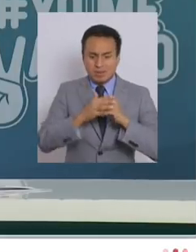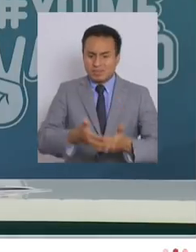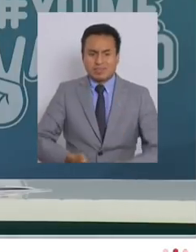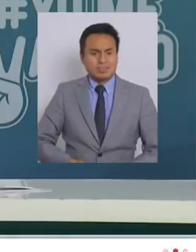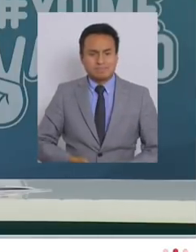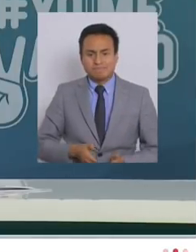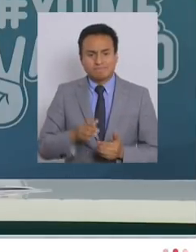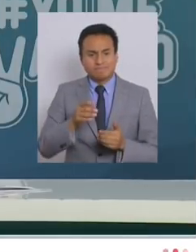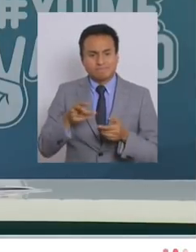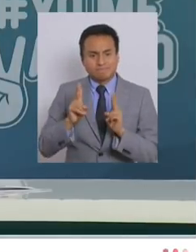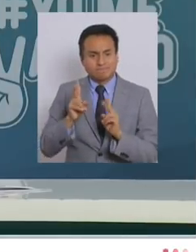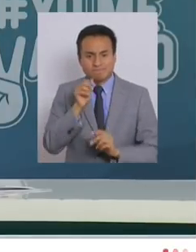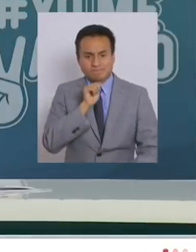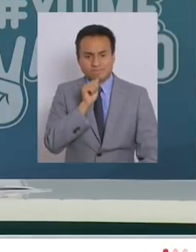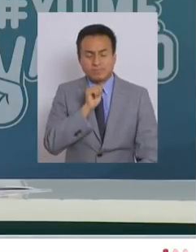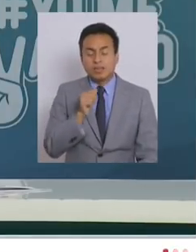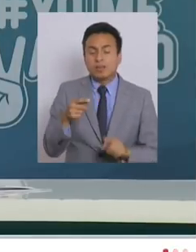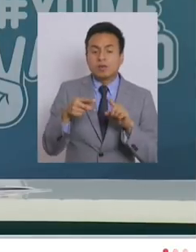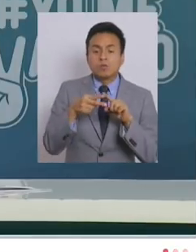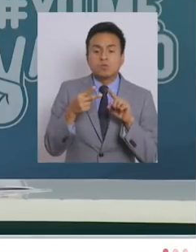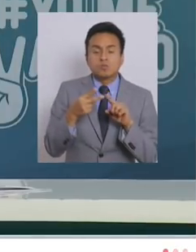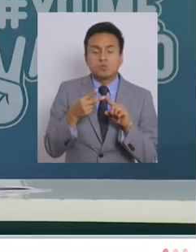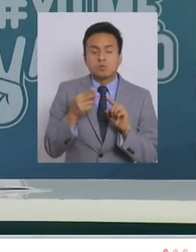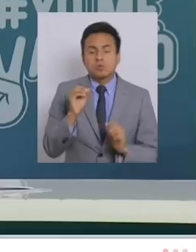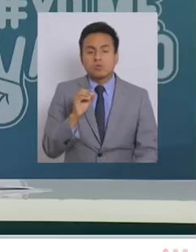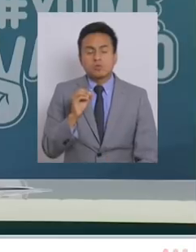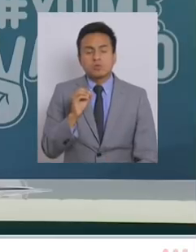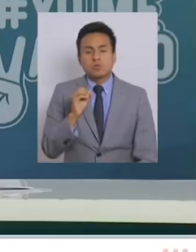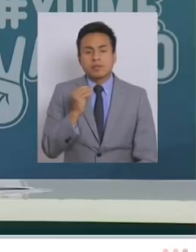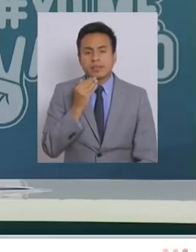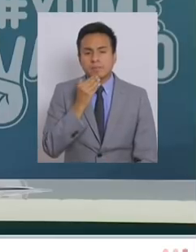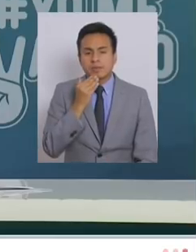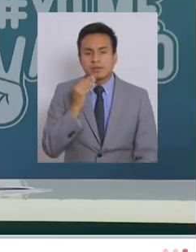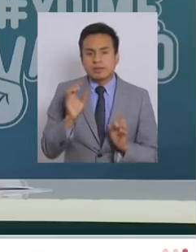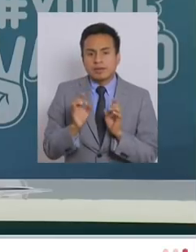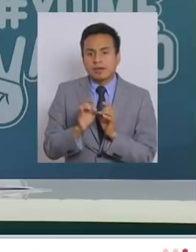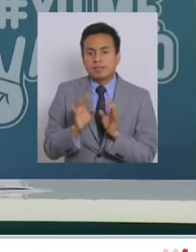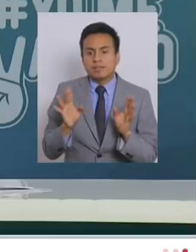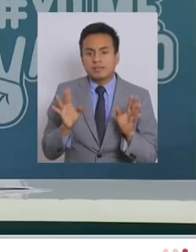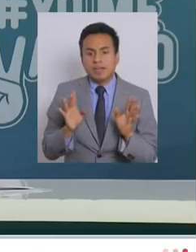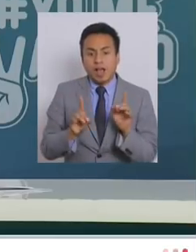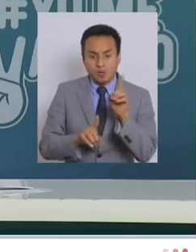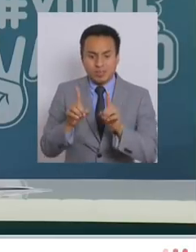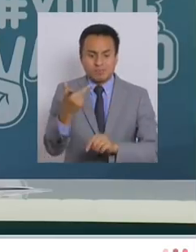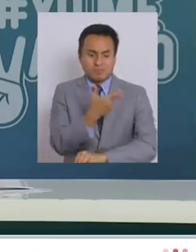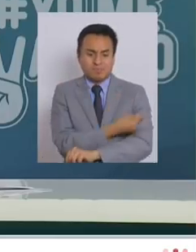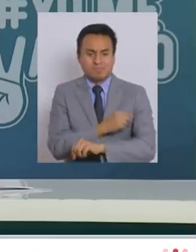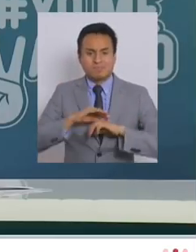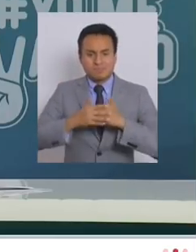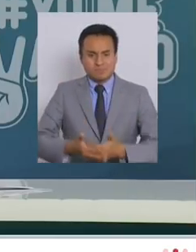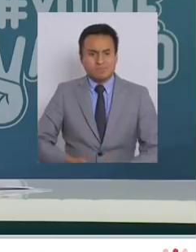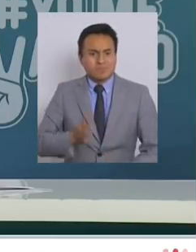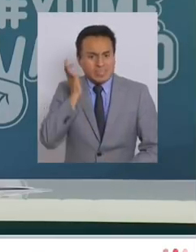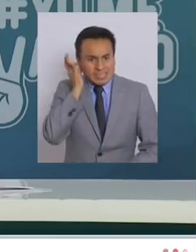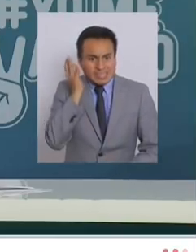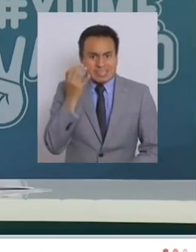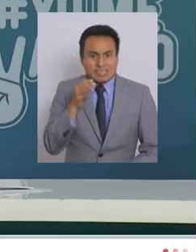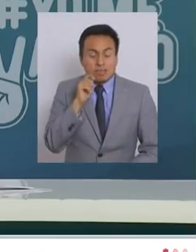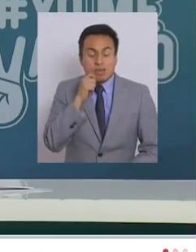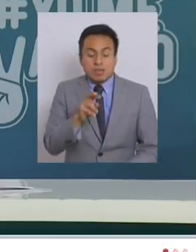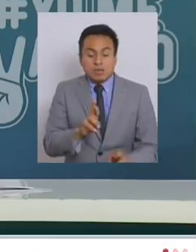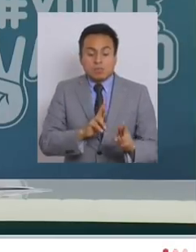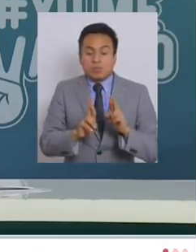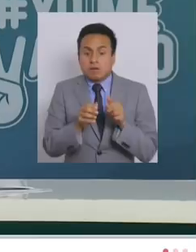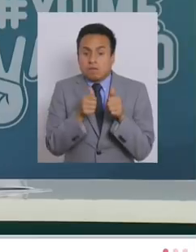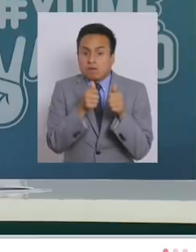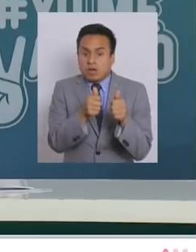en dos casos y casi por digamos por accidente se vacunaron mujeres embarazadas y hubo una buena respuesta